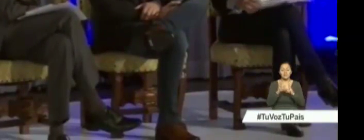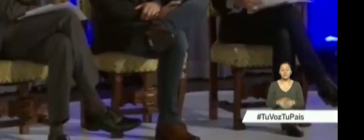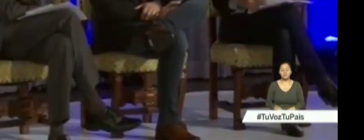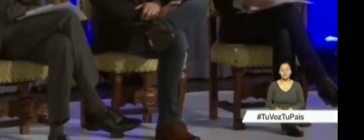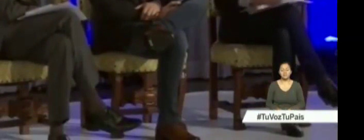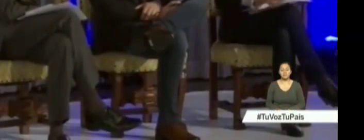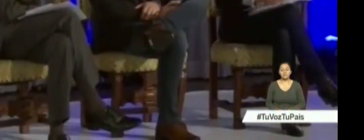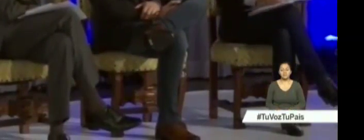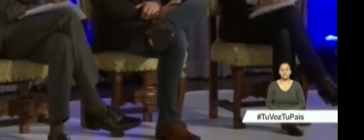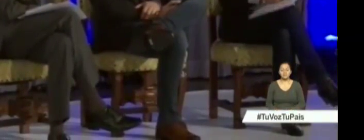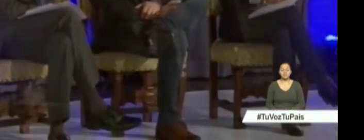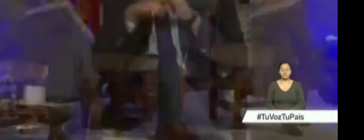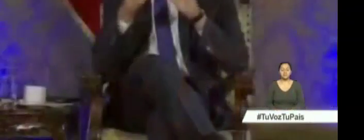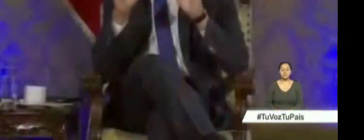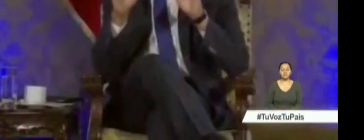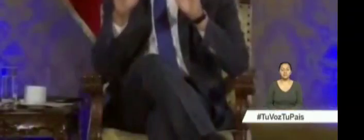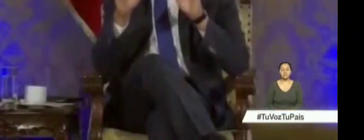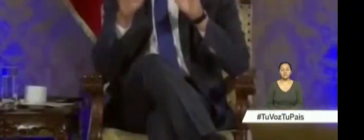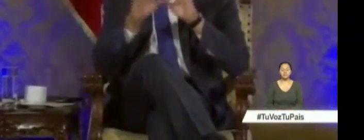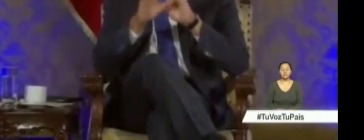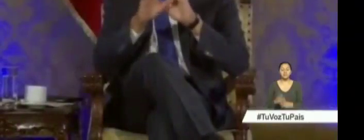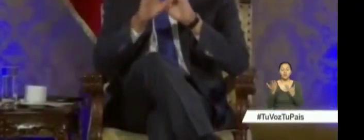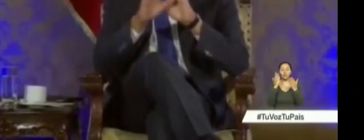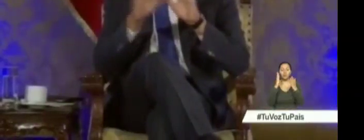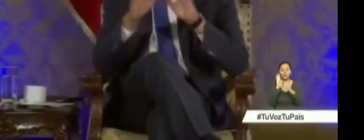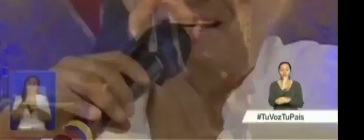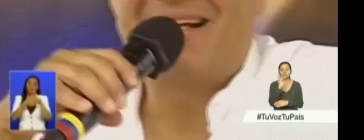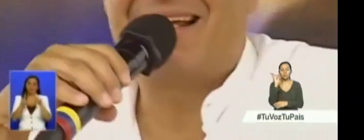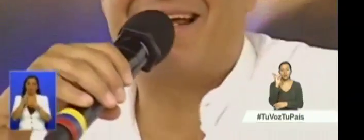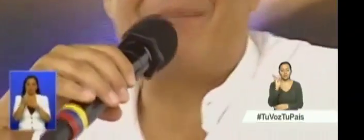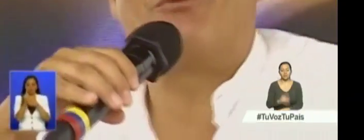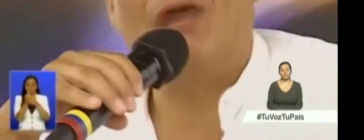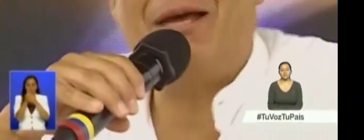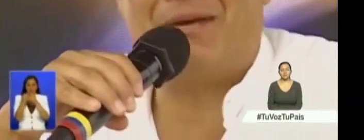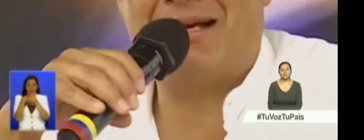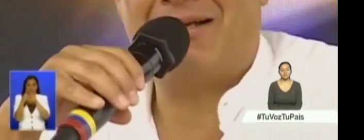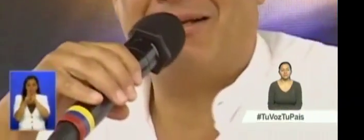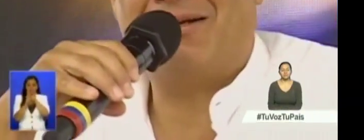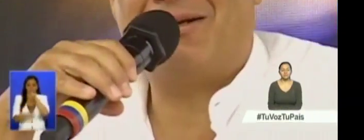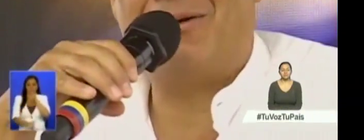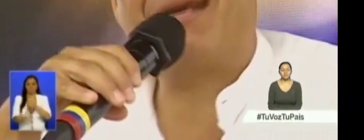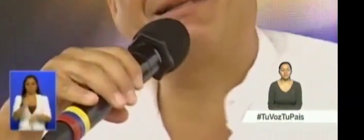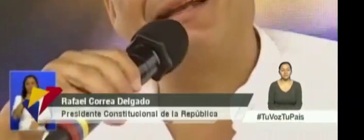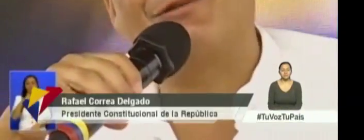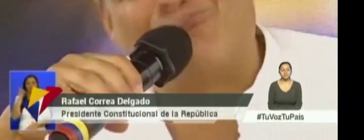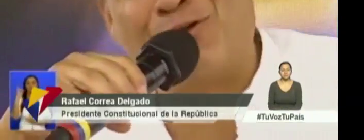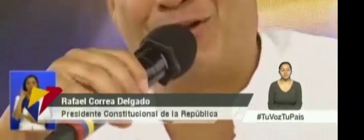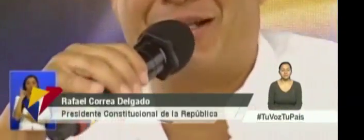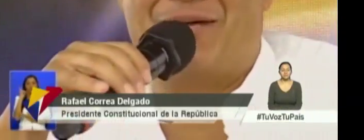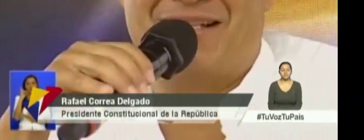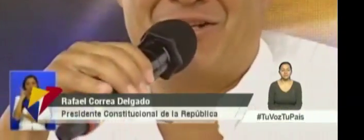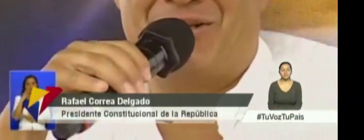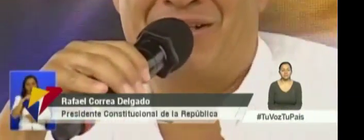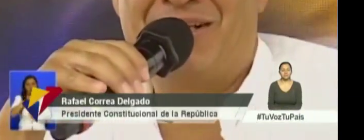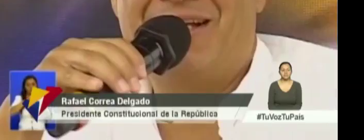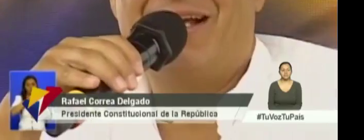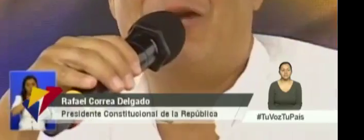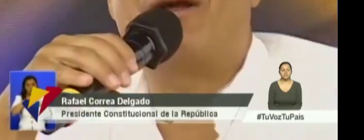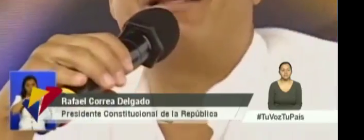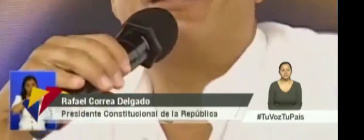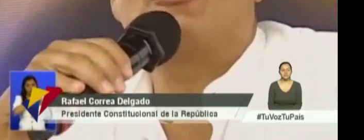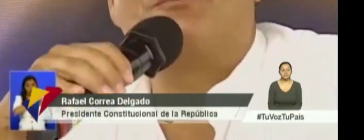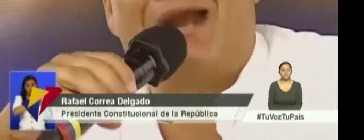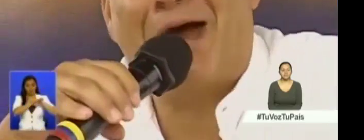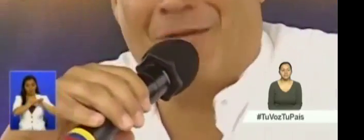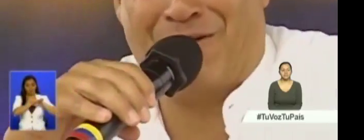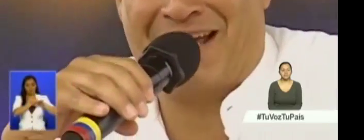de liquidez y la inversión pública en comparación con Bolivia. Que Bolivia no es que tiene esos fondos de estabilización, lo